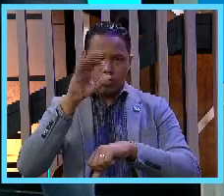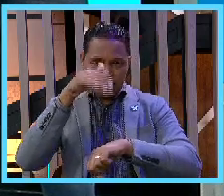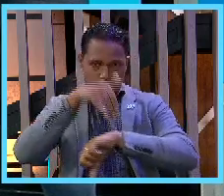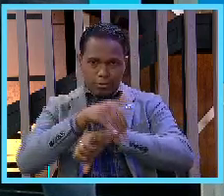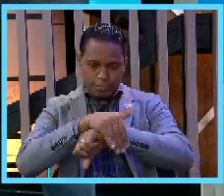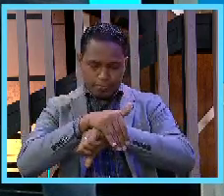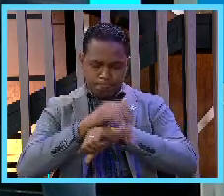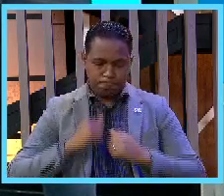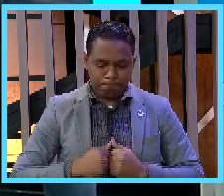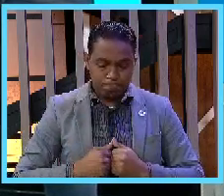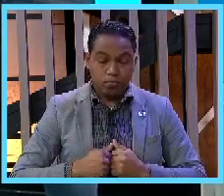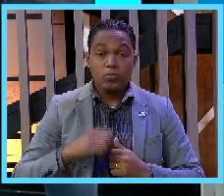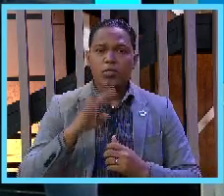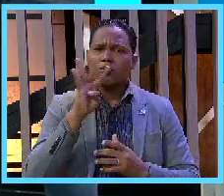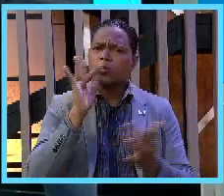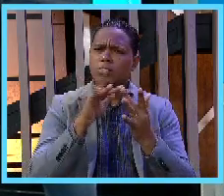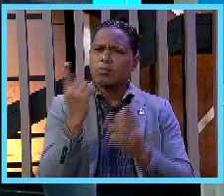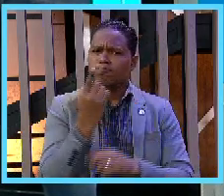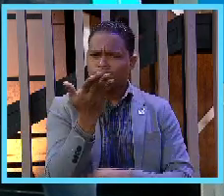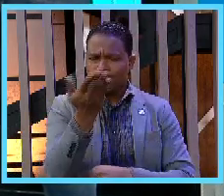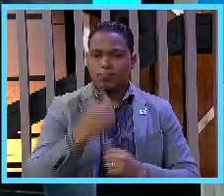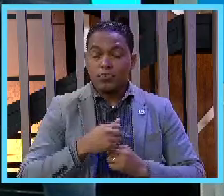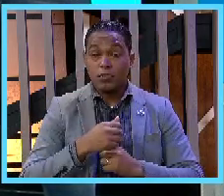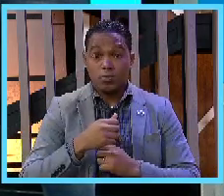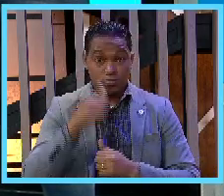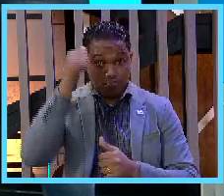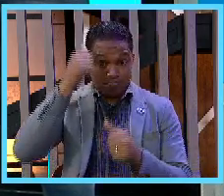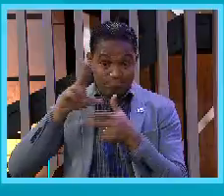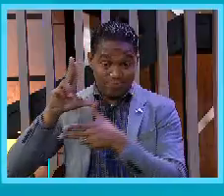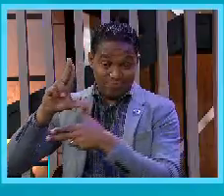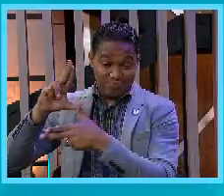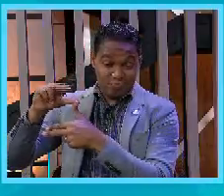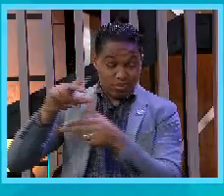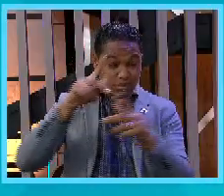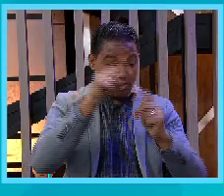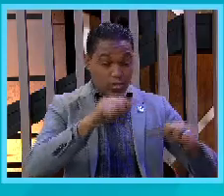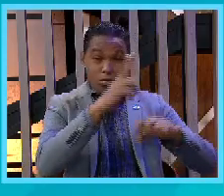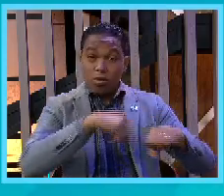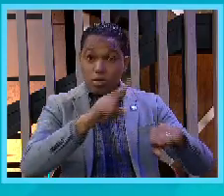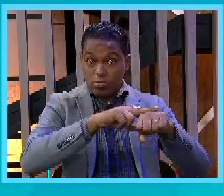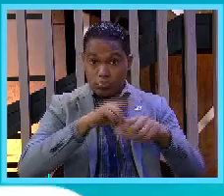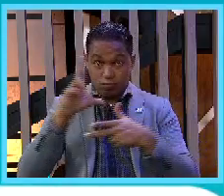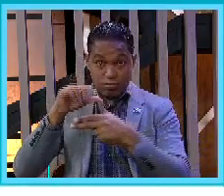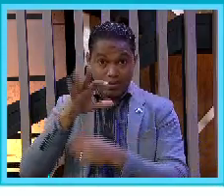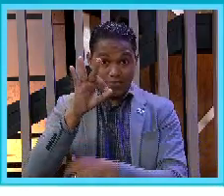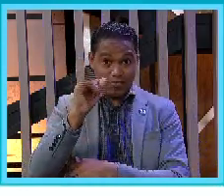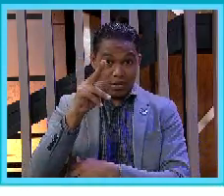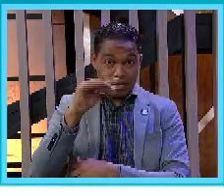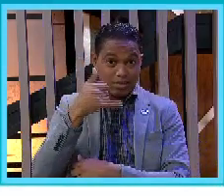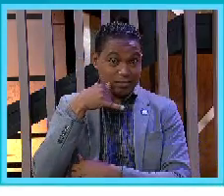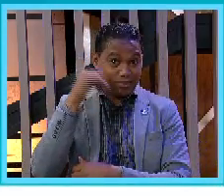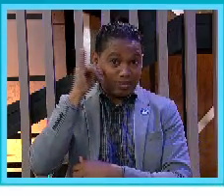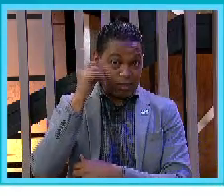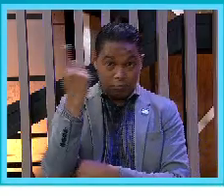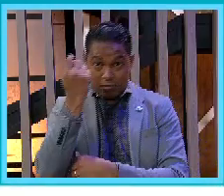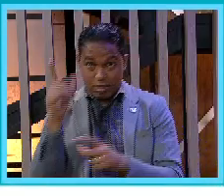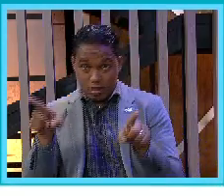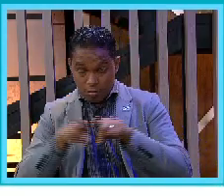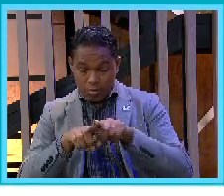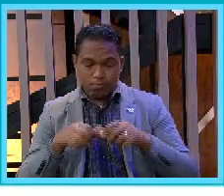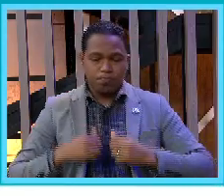de la noche. El 4 conecta. Luego del paso por territorio nacional de la tormenta tropical Franklin, que pues ha